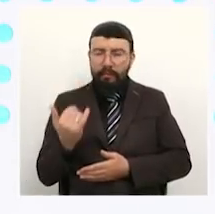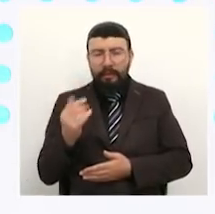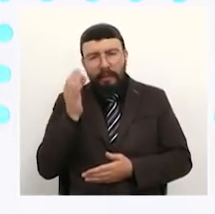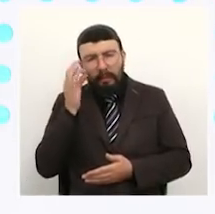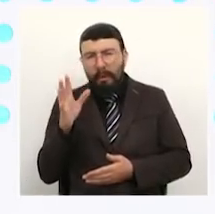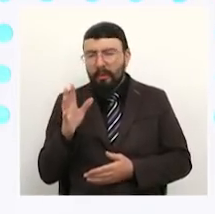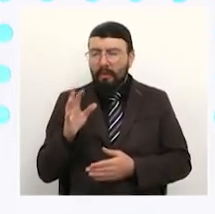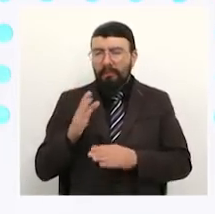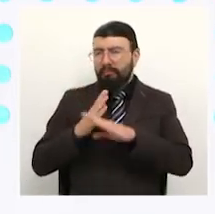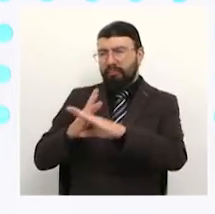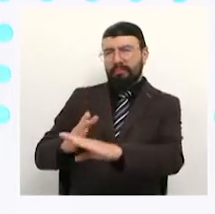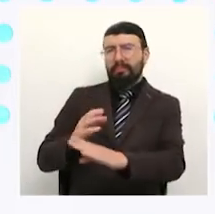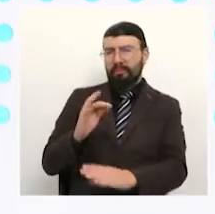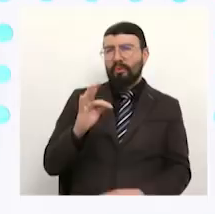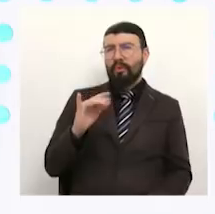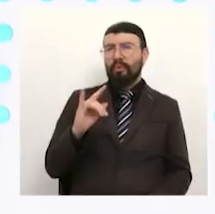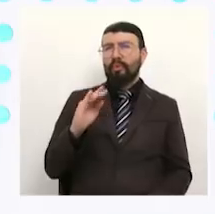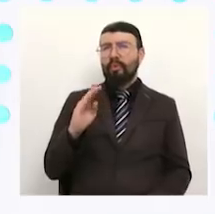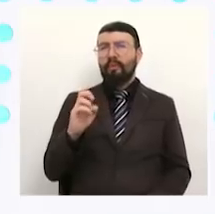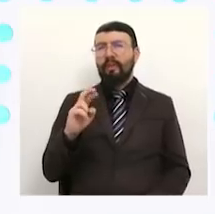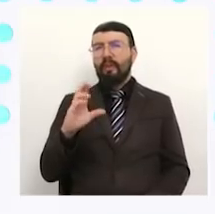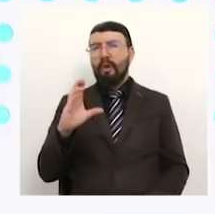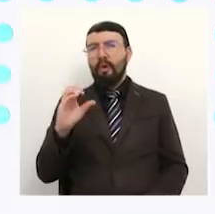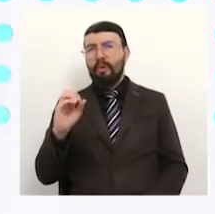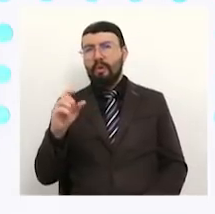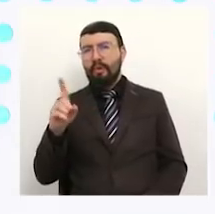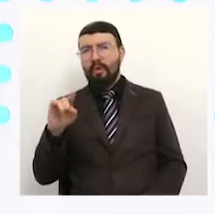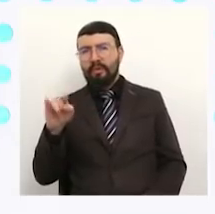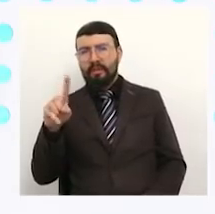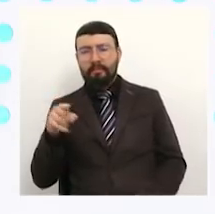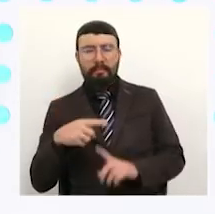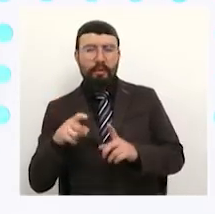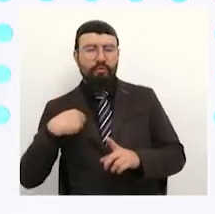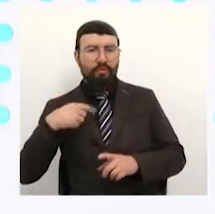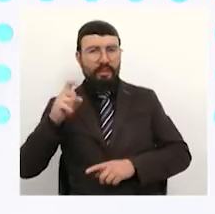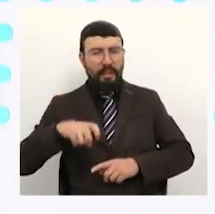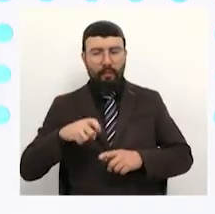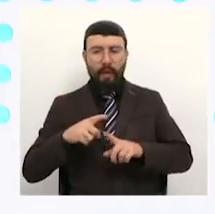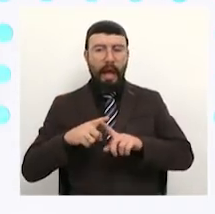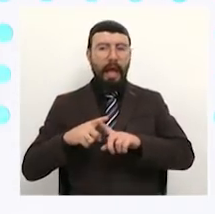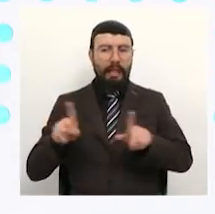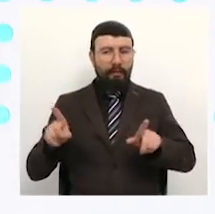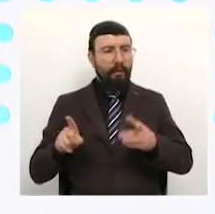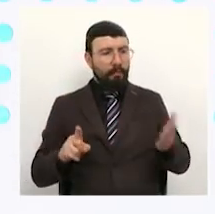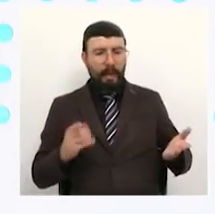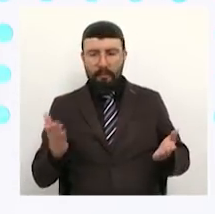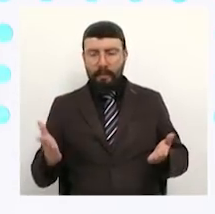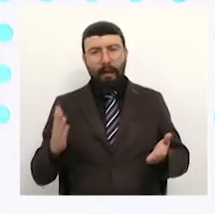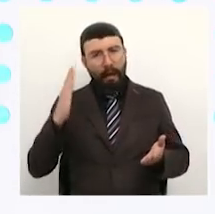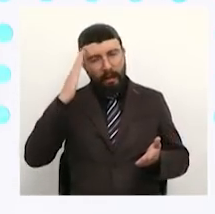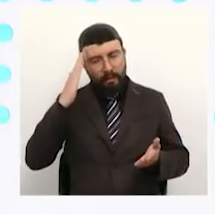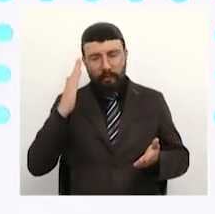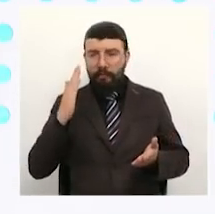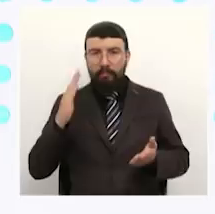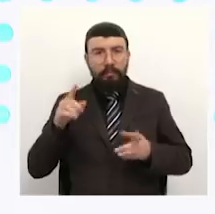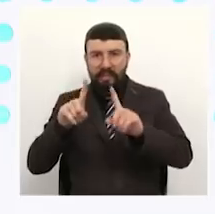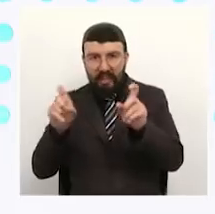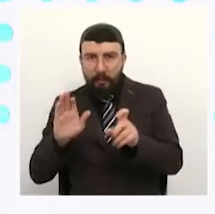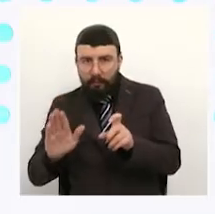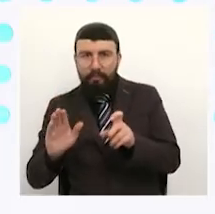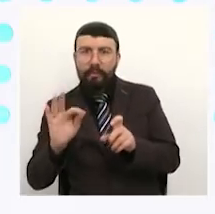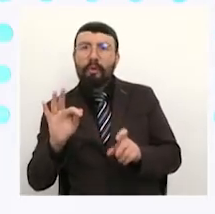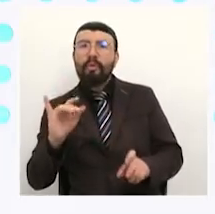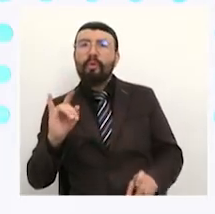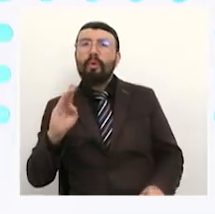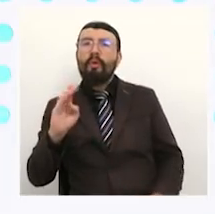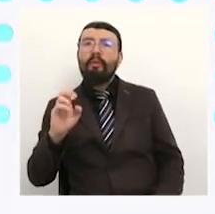cierto pero que tengo que hacer esa diferencia entonces cuando empezamos a hablar de tuberculosis y de paciente